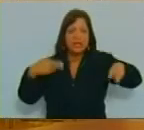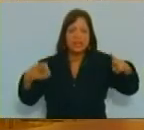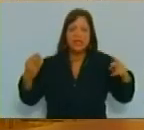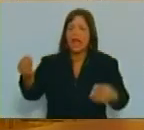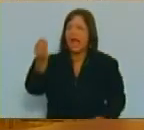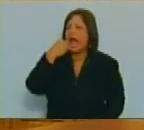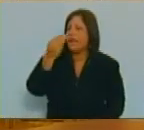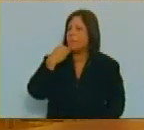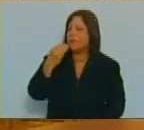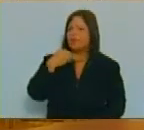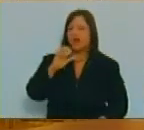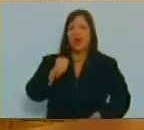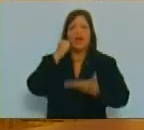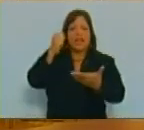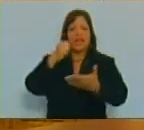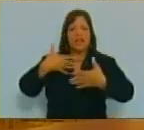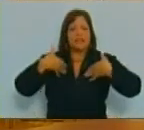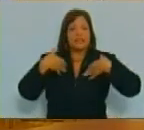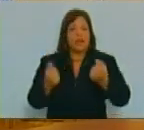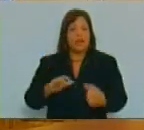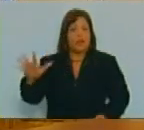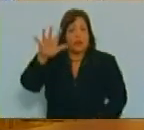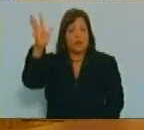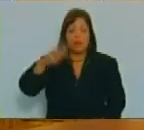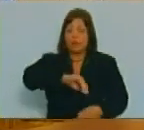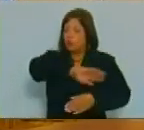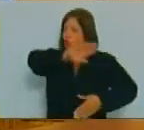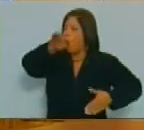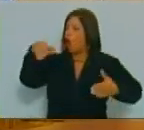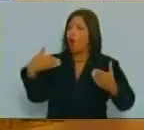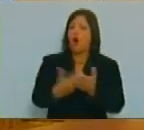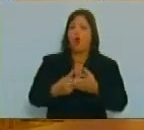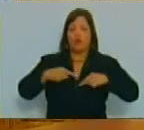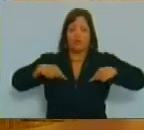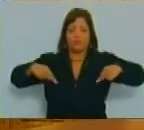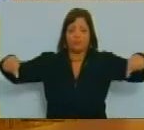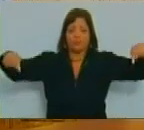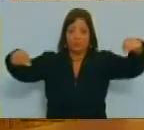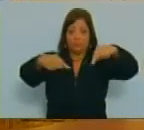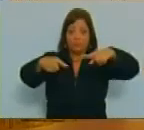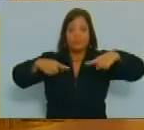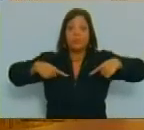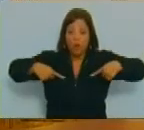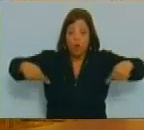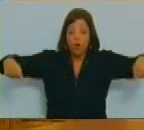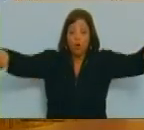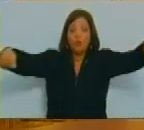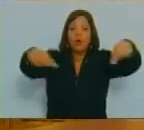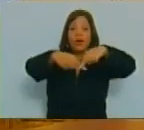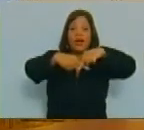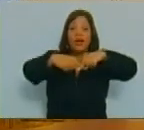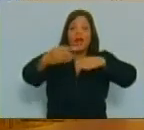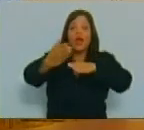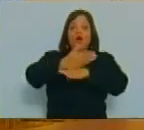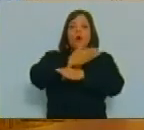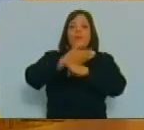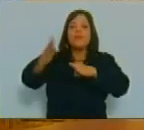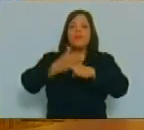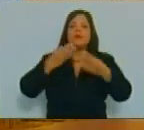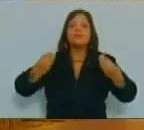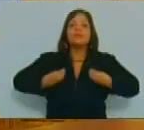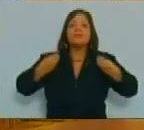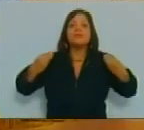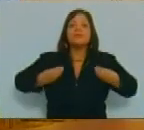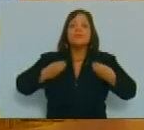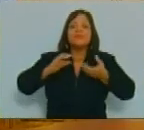alimentación con los caps y de salud con para dentro que sea un espacio para la convivencia solidaria